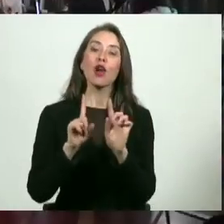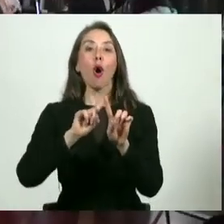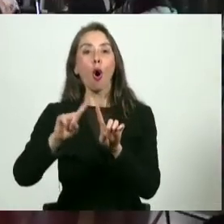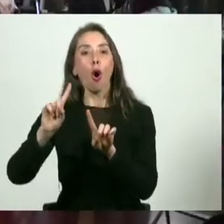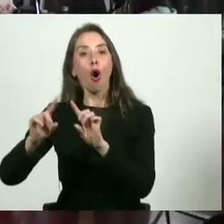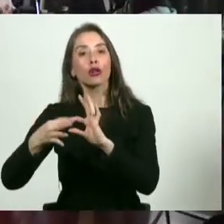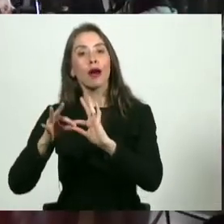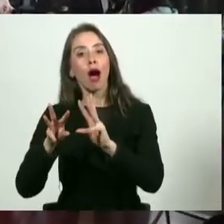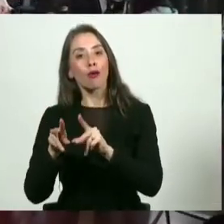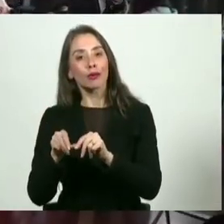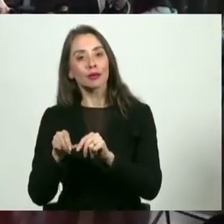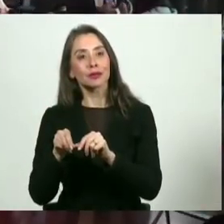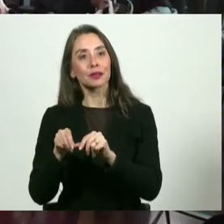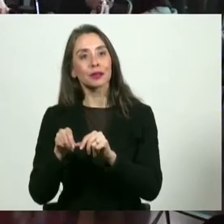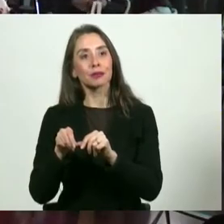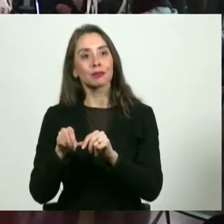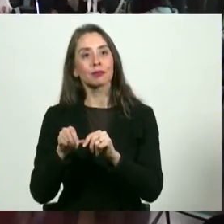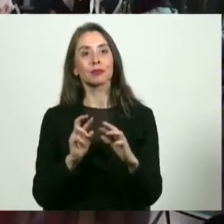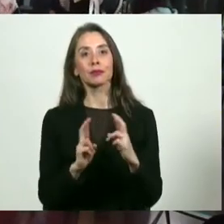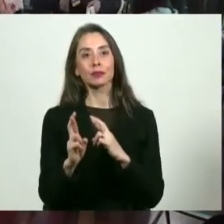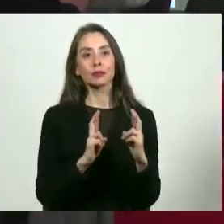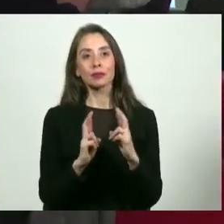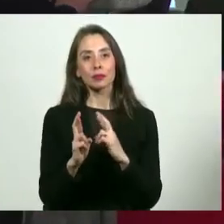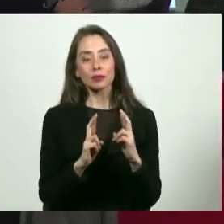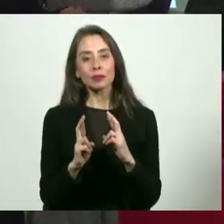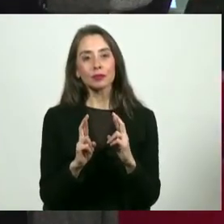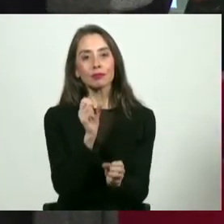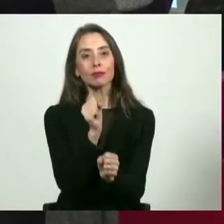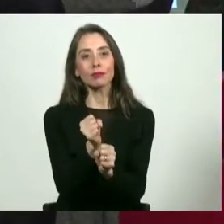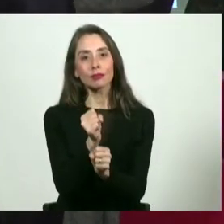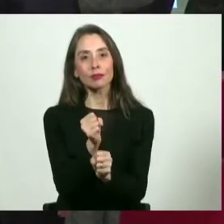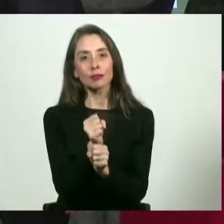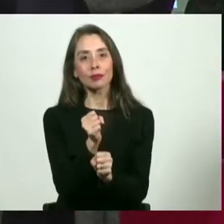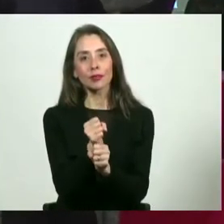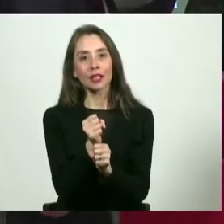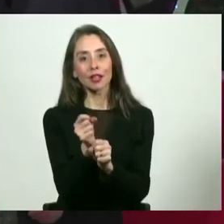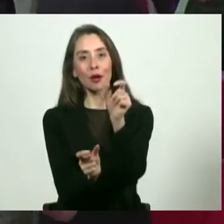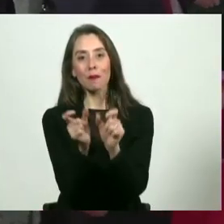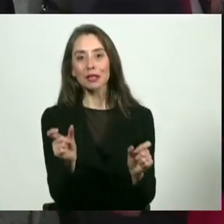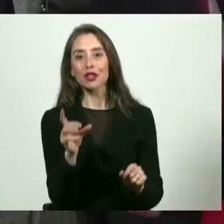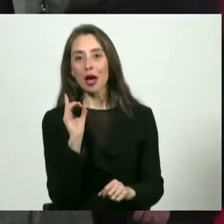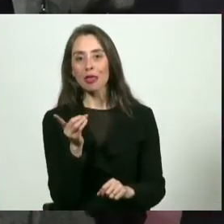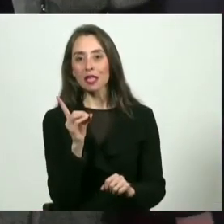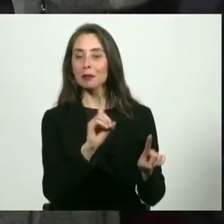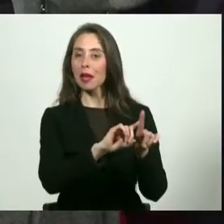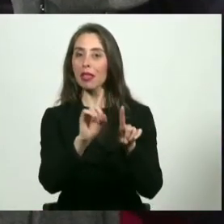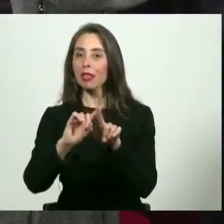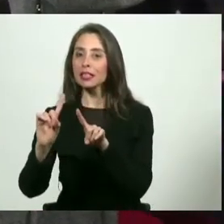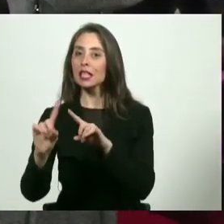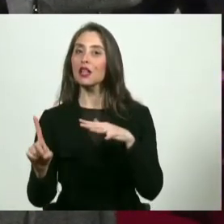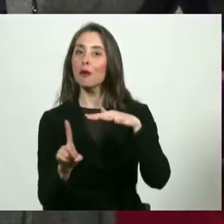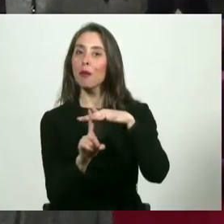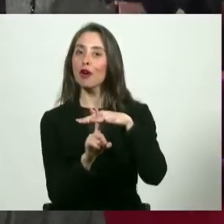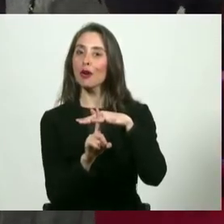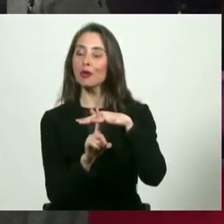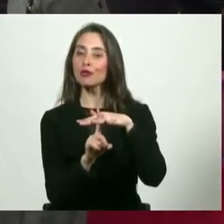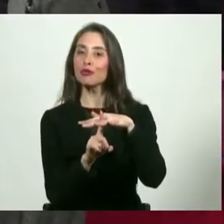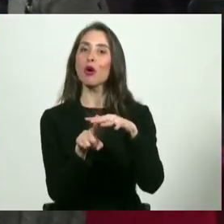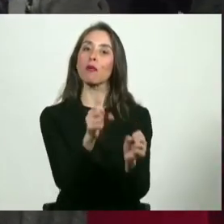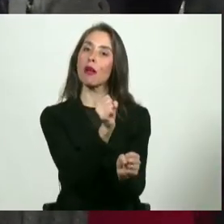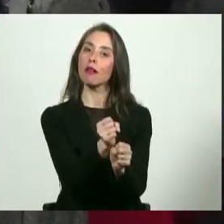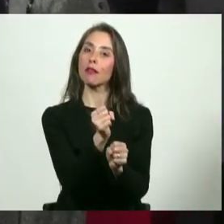senadora Adriana Muñoz, también participaron los diputados Fuad Chaín y Miguel Ángel Alvarado, también María Soledad Cisternas,